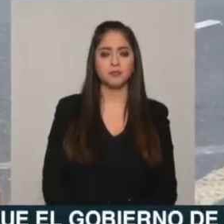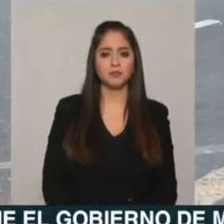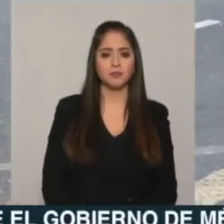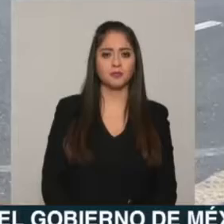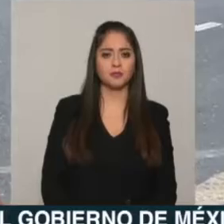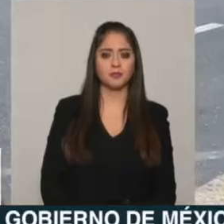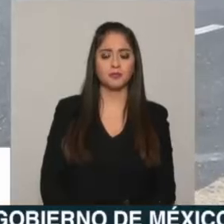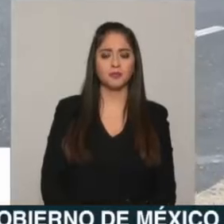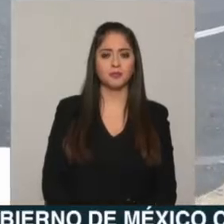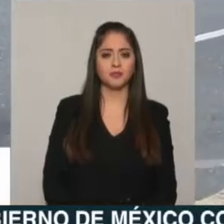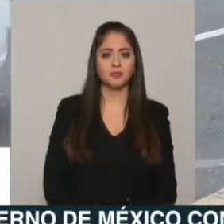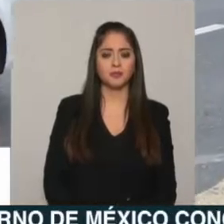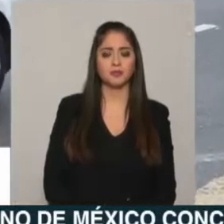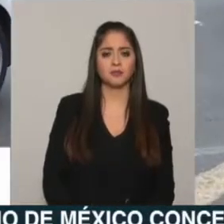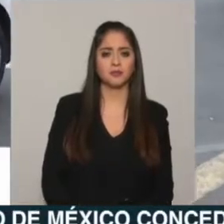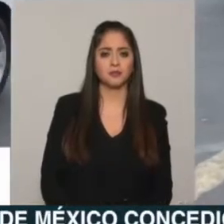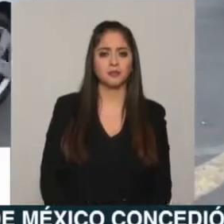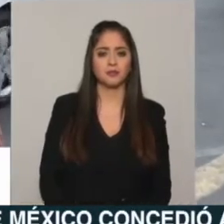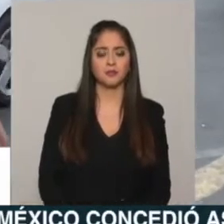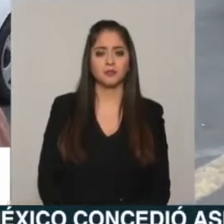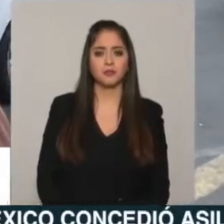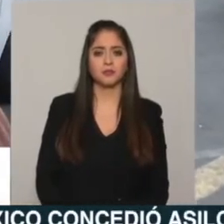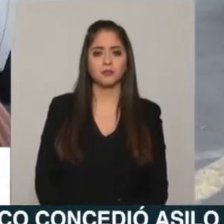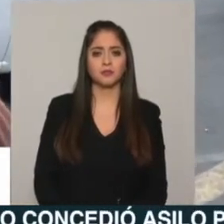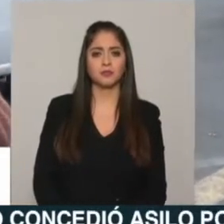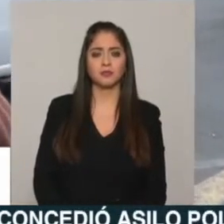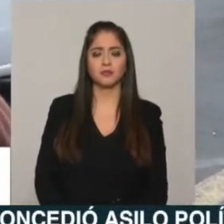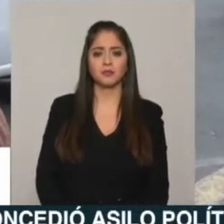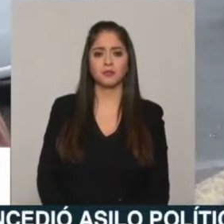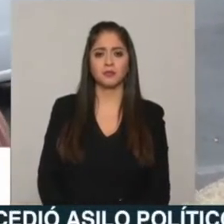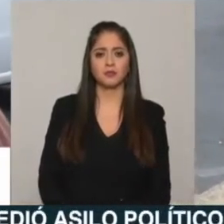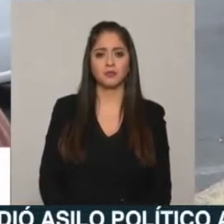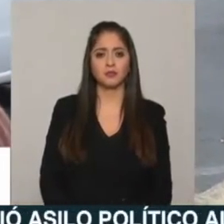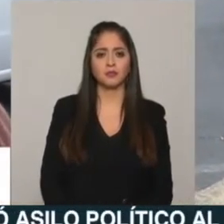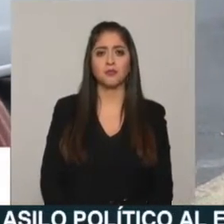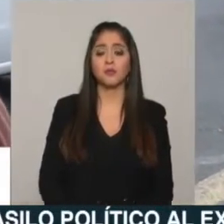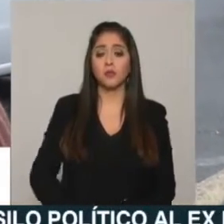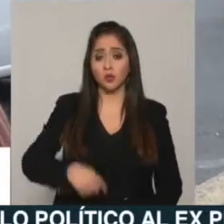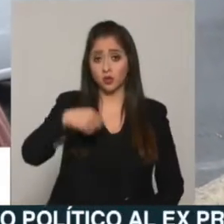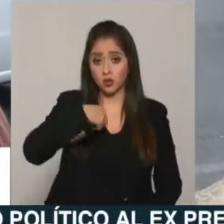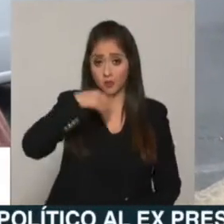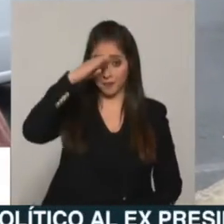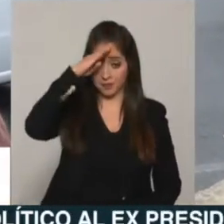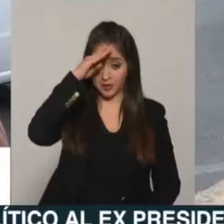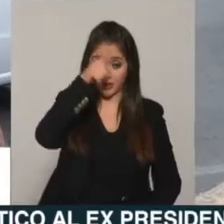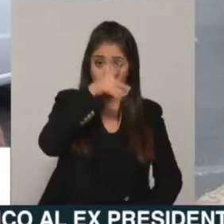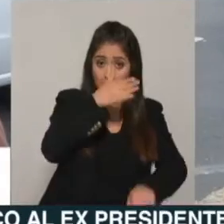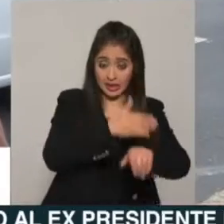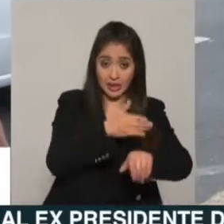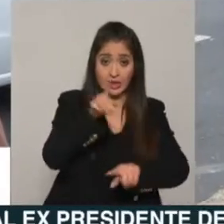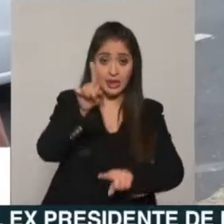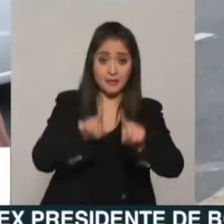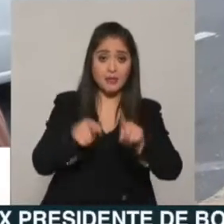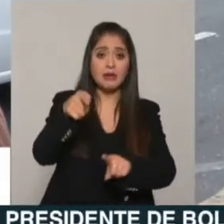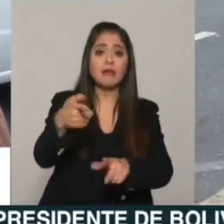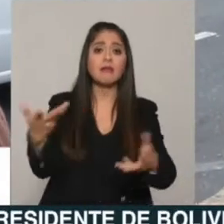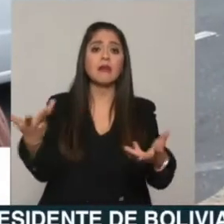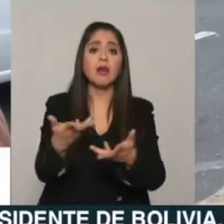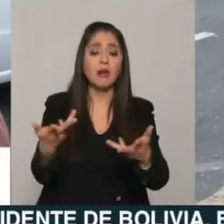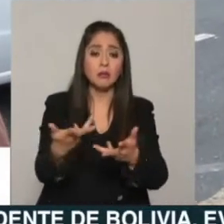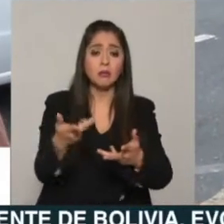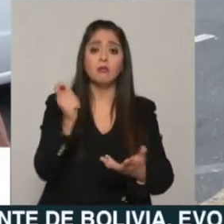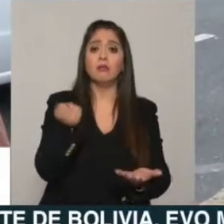Una sanción, por ejemplo, depende de lo que hagan, ¿no? Si a 6 a 1